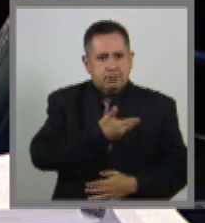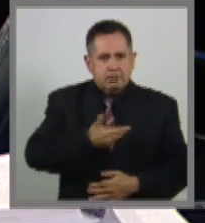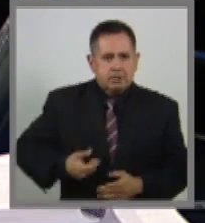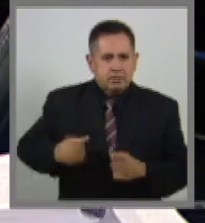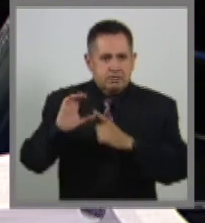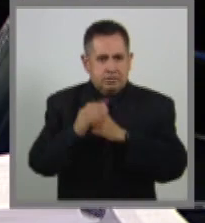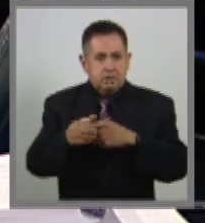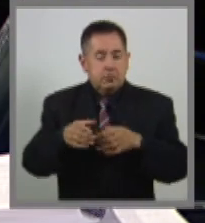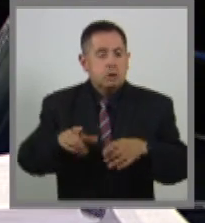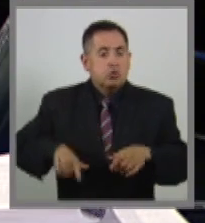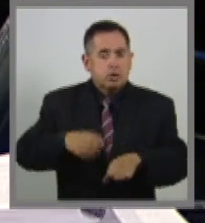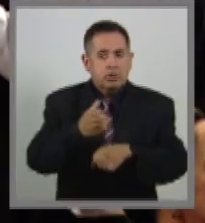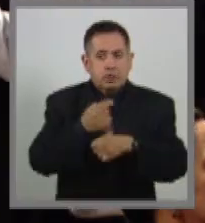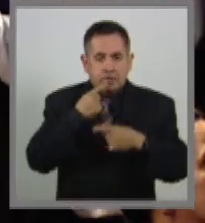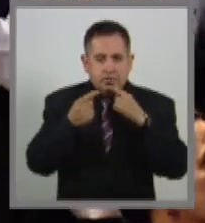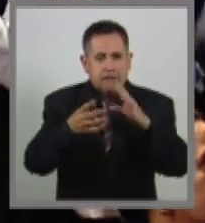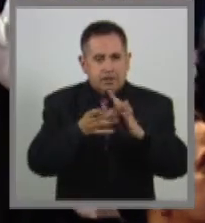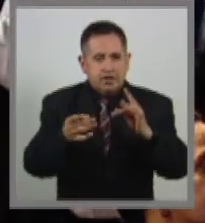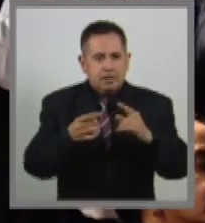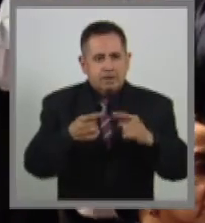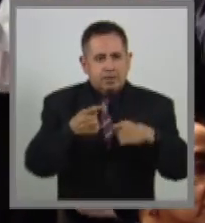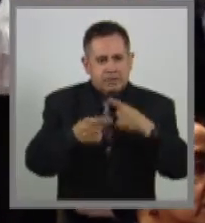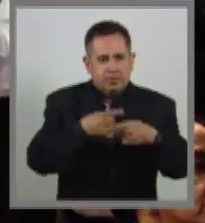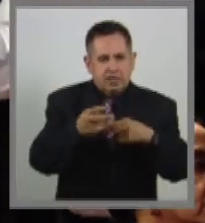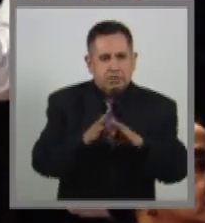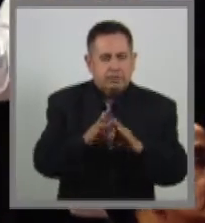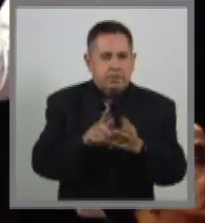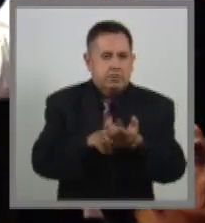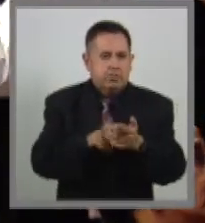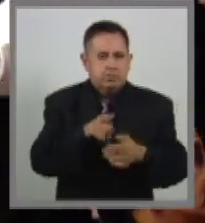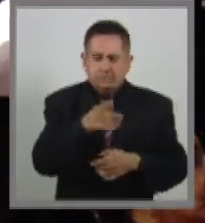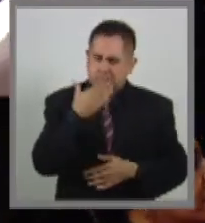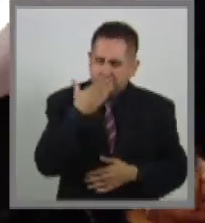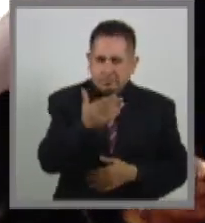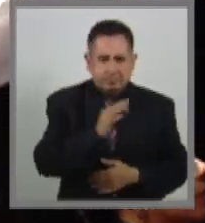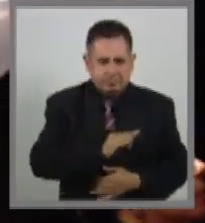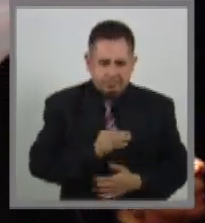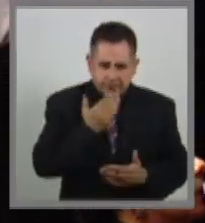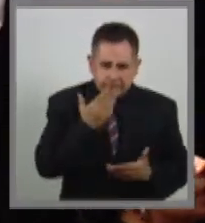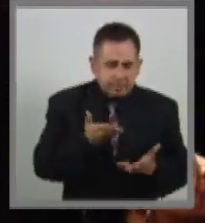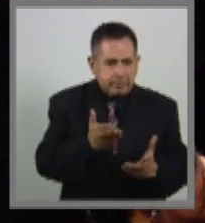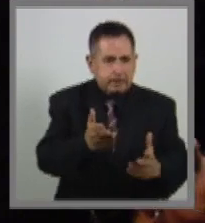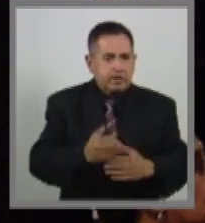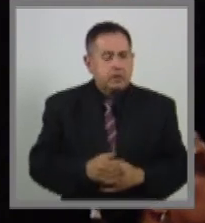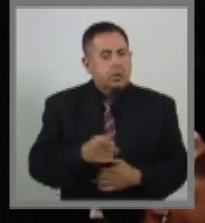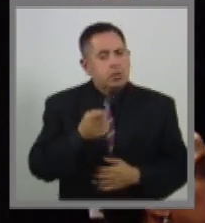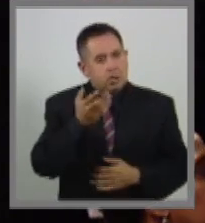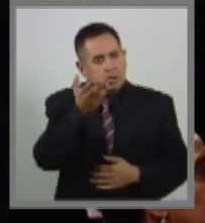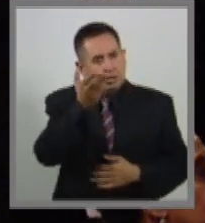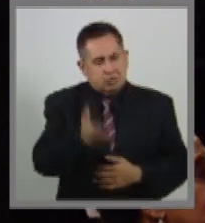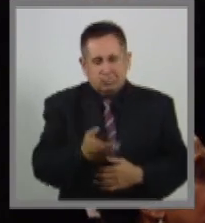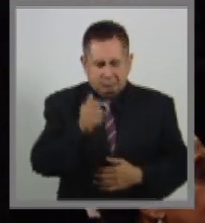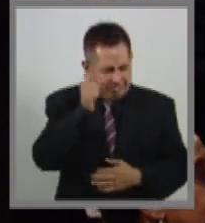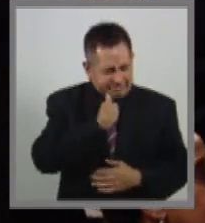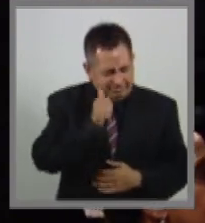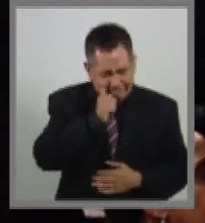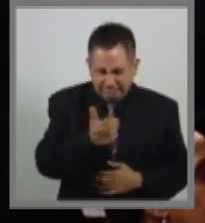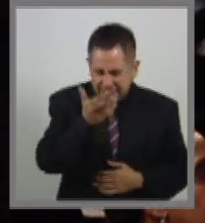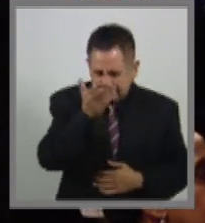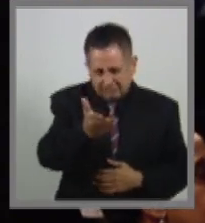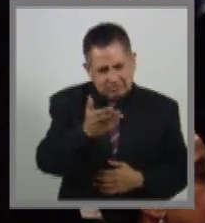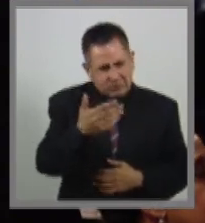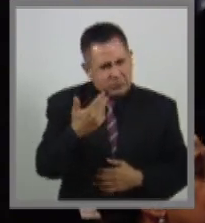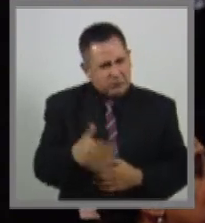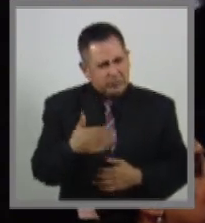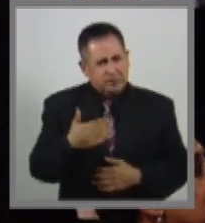Comisión de Gobernación en la historia del Senado de la República, lo hizo usted muy bien, que le vaya muy bien, y fue usted siempre un